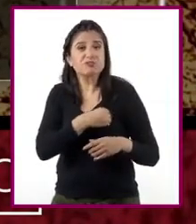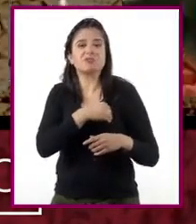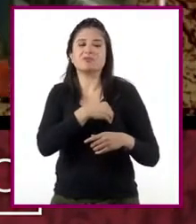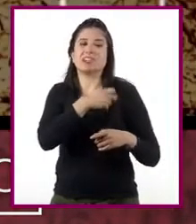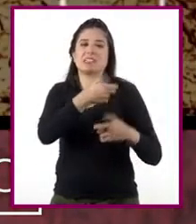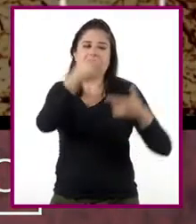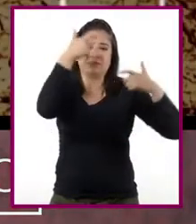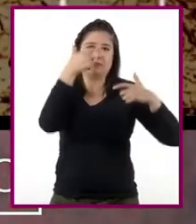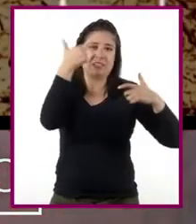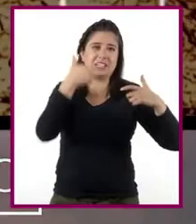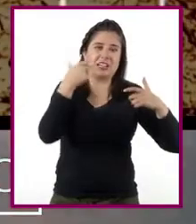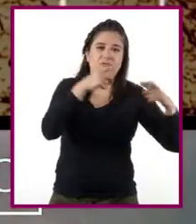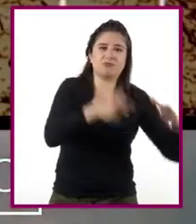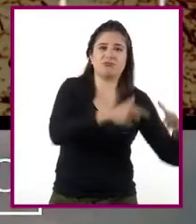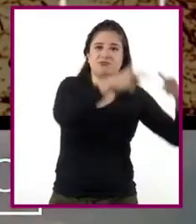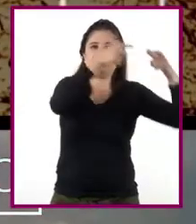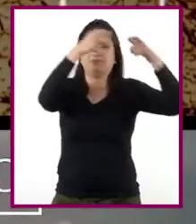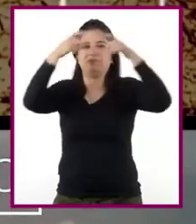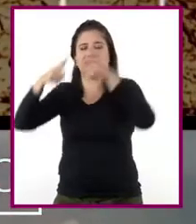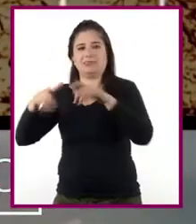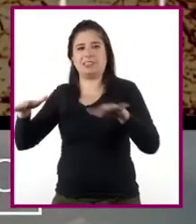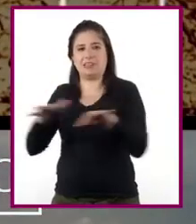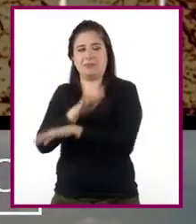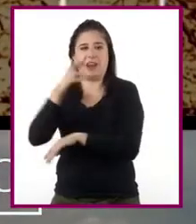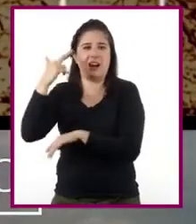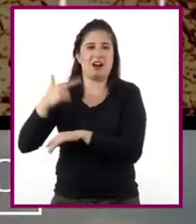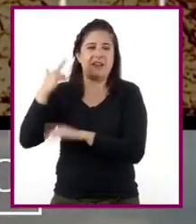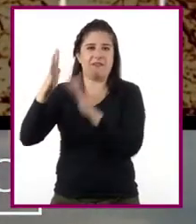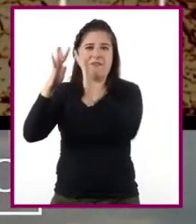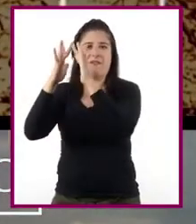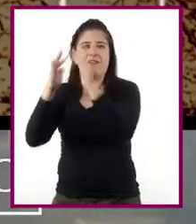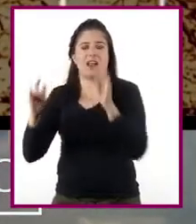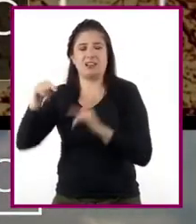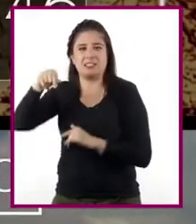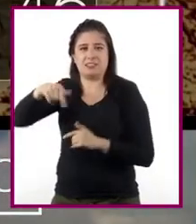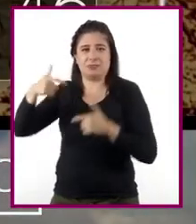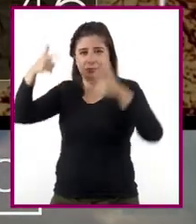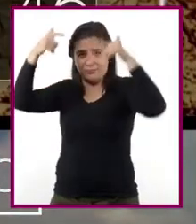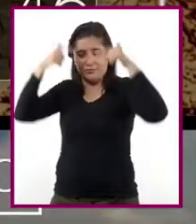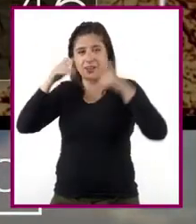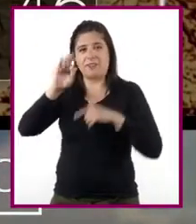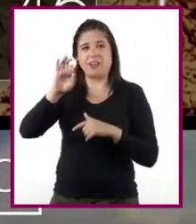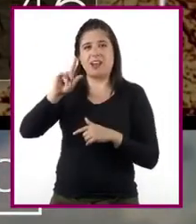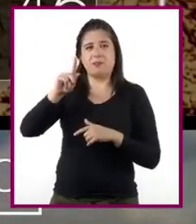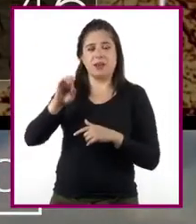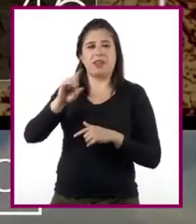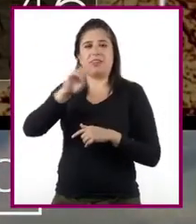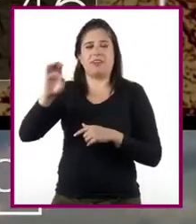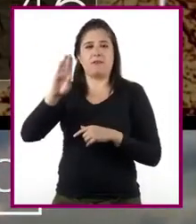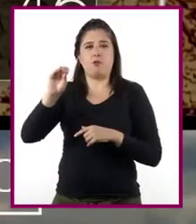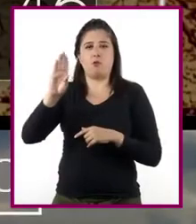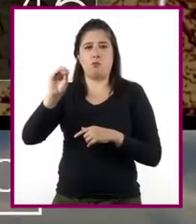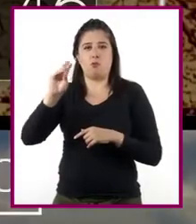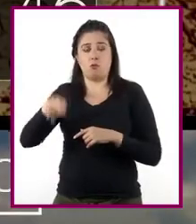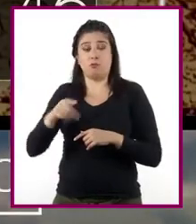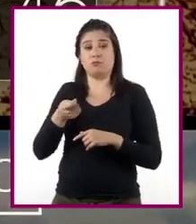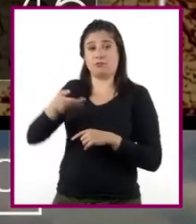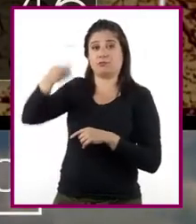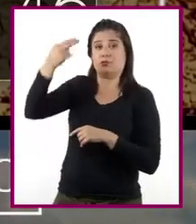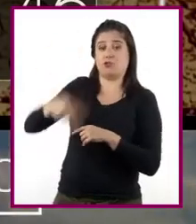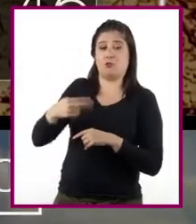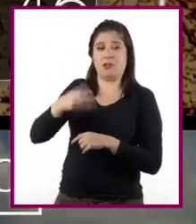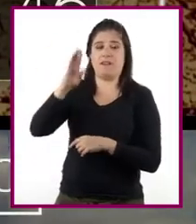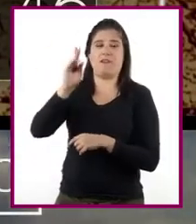la corona se vinculara al Reino de Francia, y el trono quedó en manos de Felipe de Borbón, nombrado